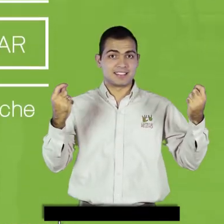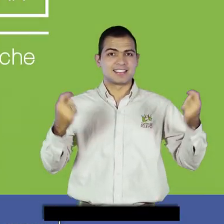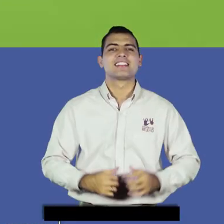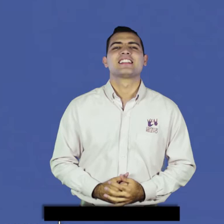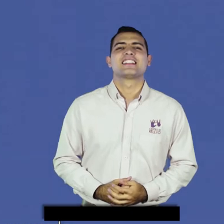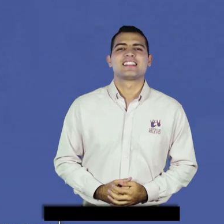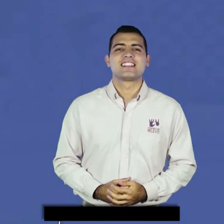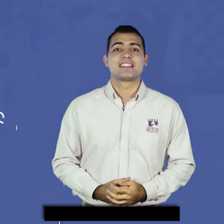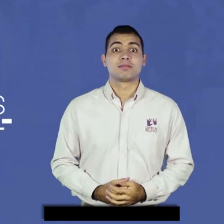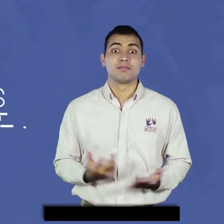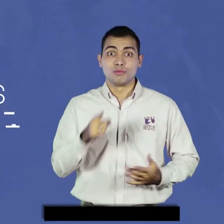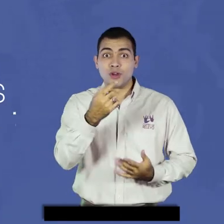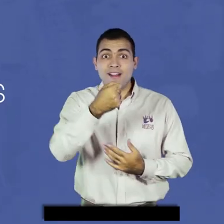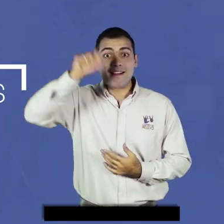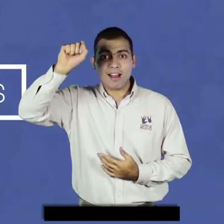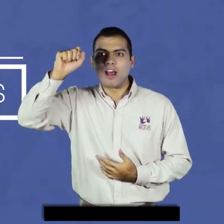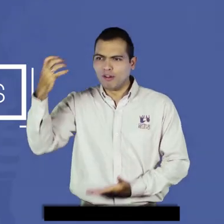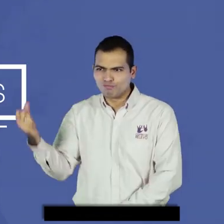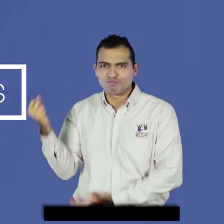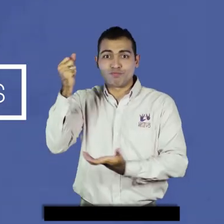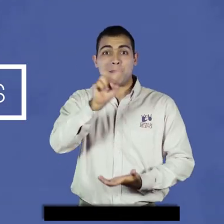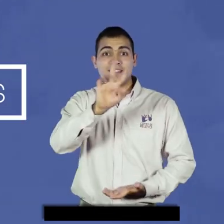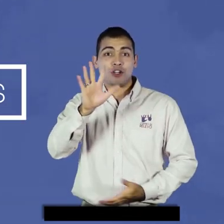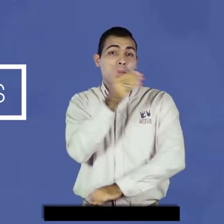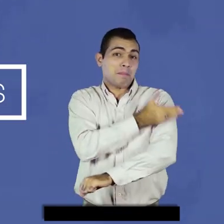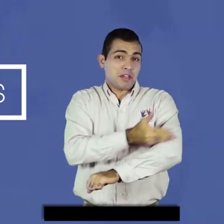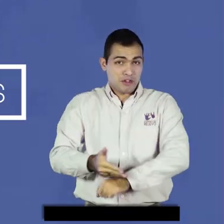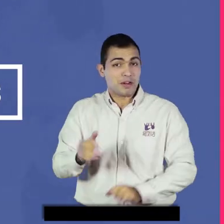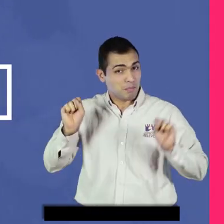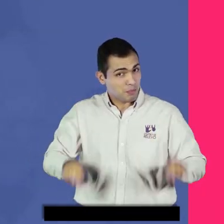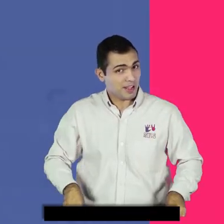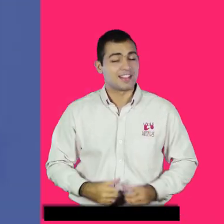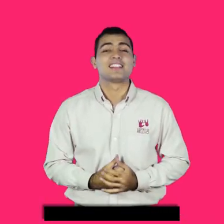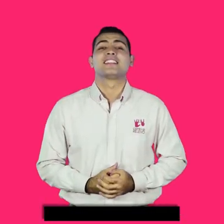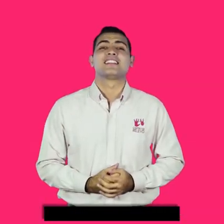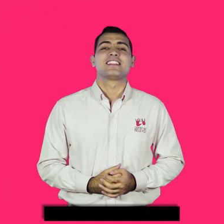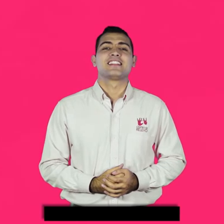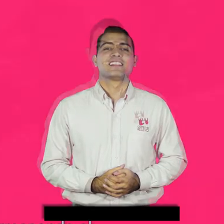cortometraje. Podrás ganarte 25 millones de pesos en efectivo.